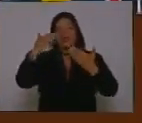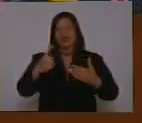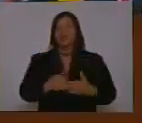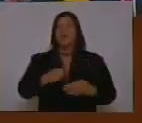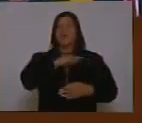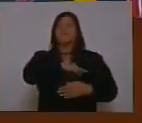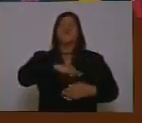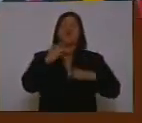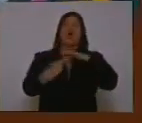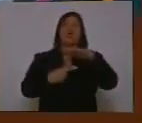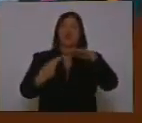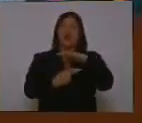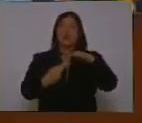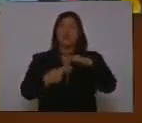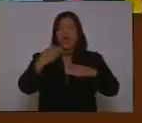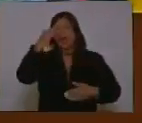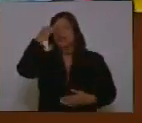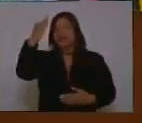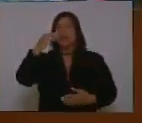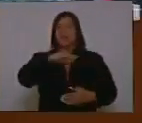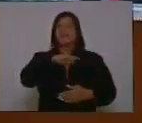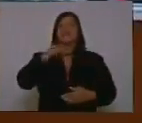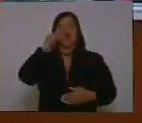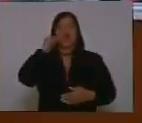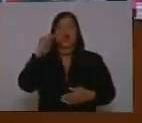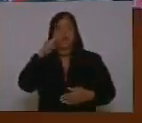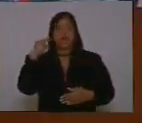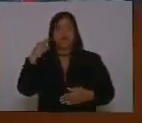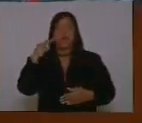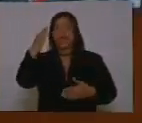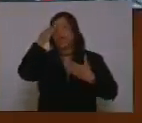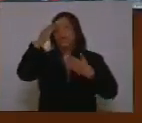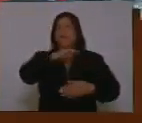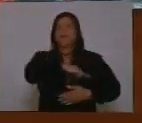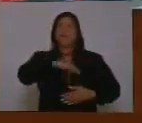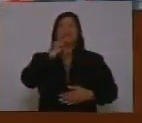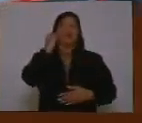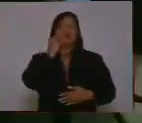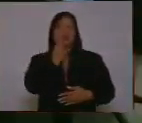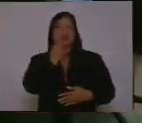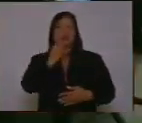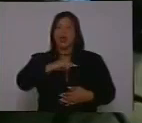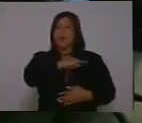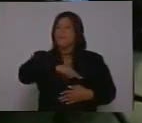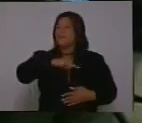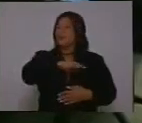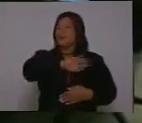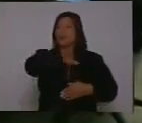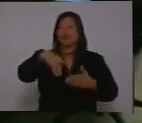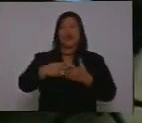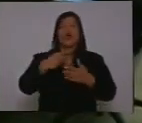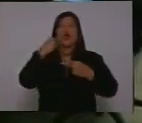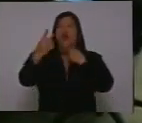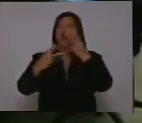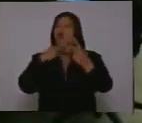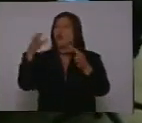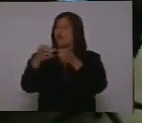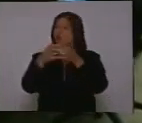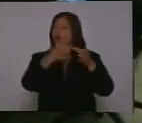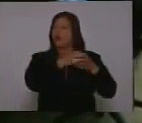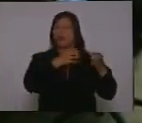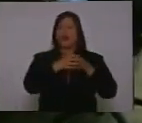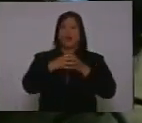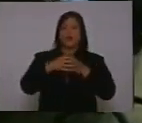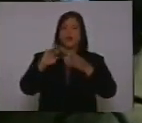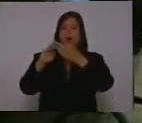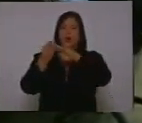Misión Robinson, saludamos a Misión Rivas, saludamos a Misión Sucre, a cada uno de los voceros y voceras de los